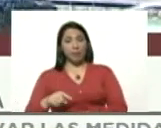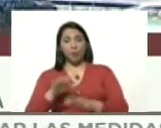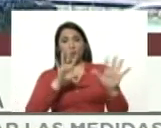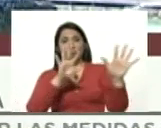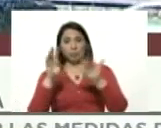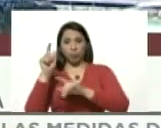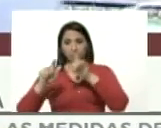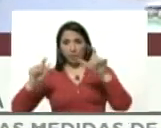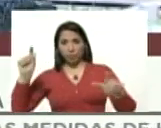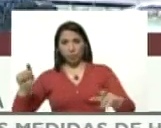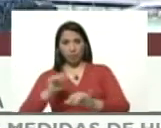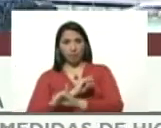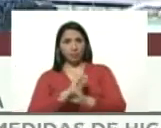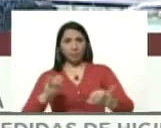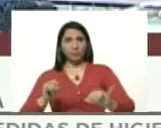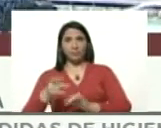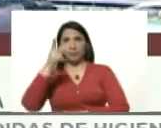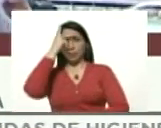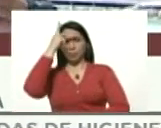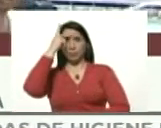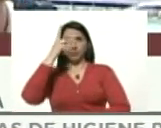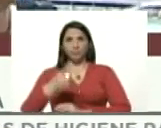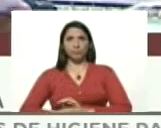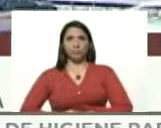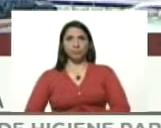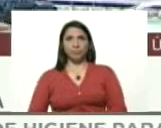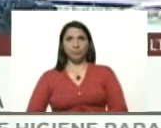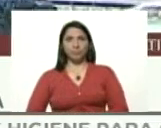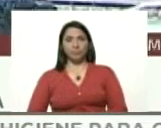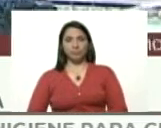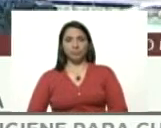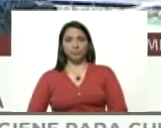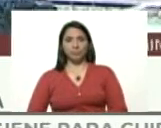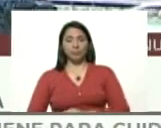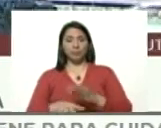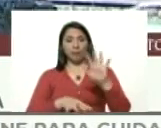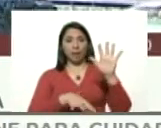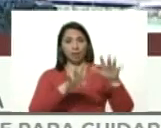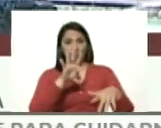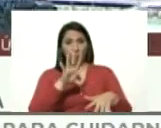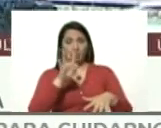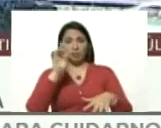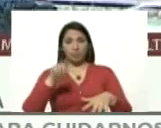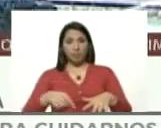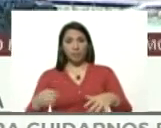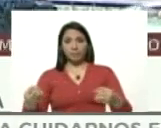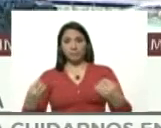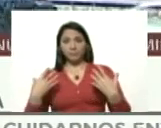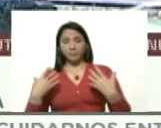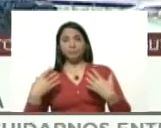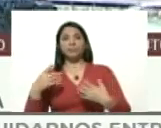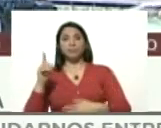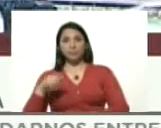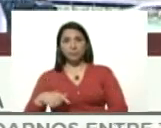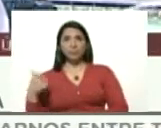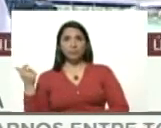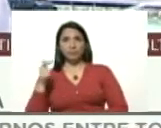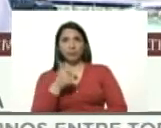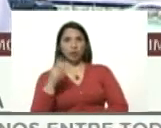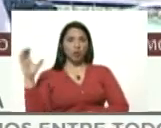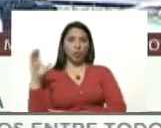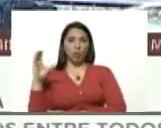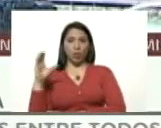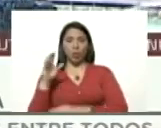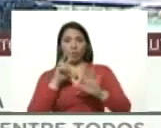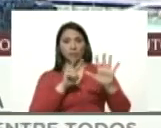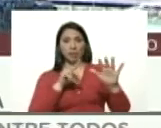19 casos de Perú. Y tenemos 14 casos procedentes de Colombia. Habíamos referido,